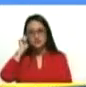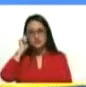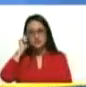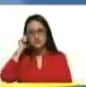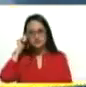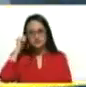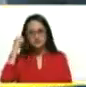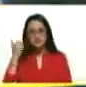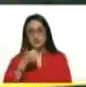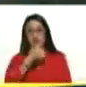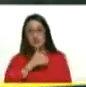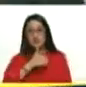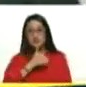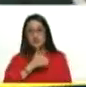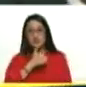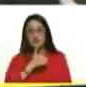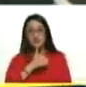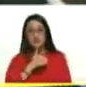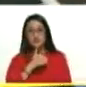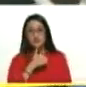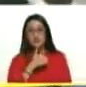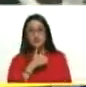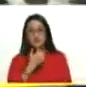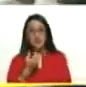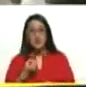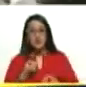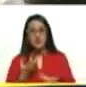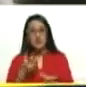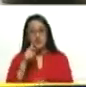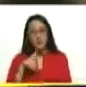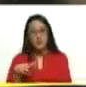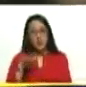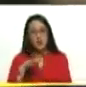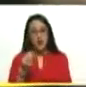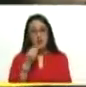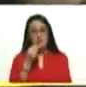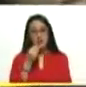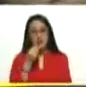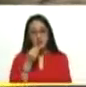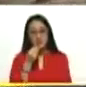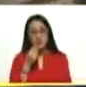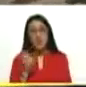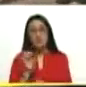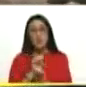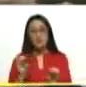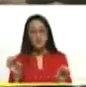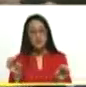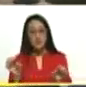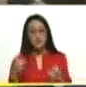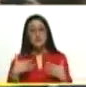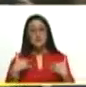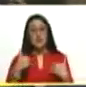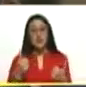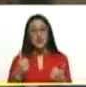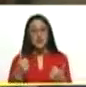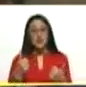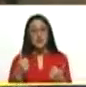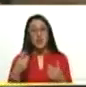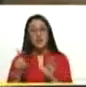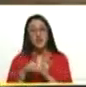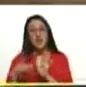Y resistimos para garantizarle al pueblo su alimentación, su educación, su salud, su derecho a